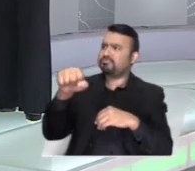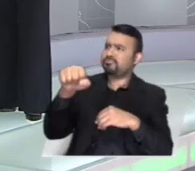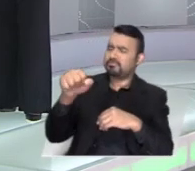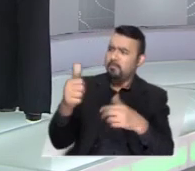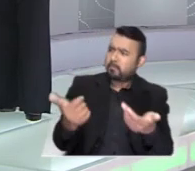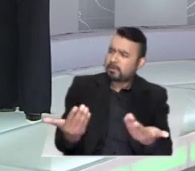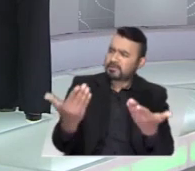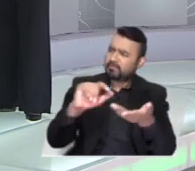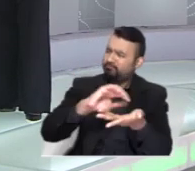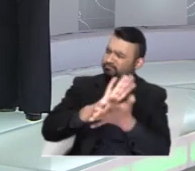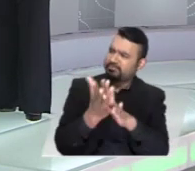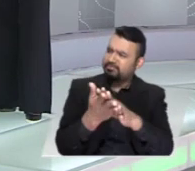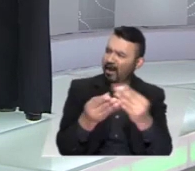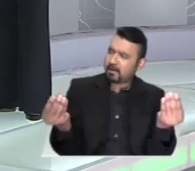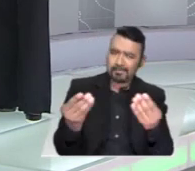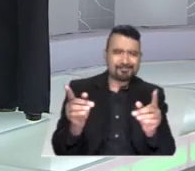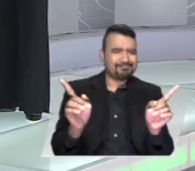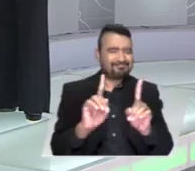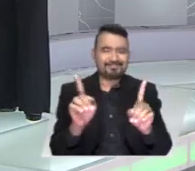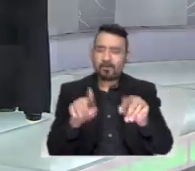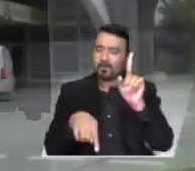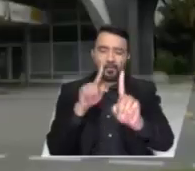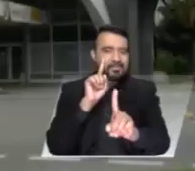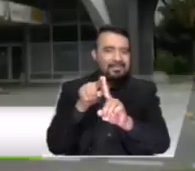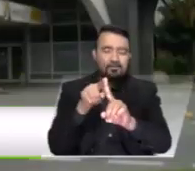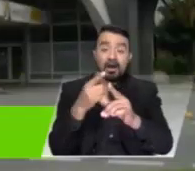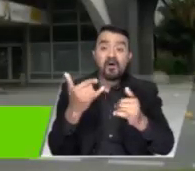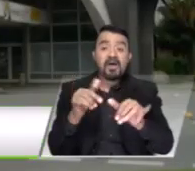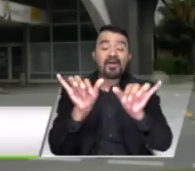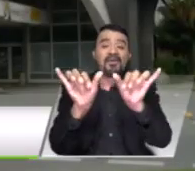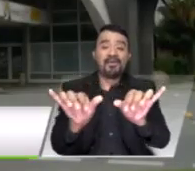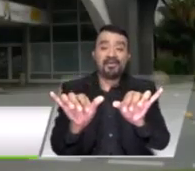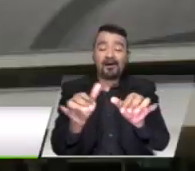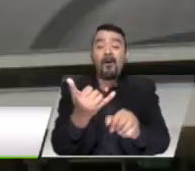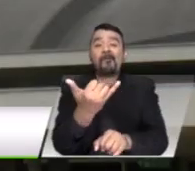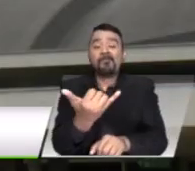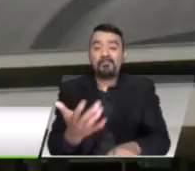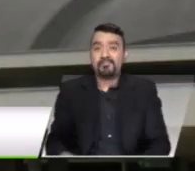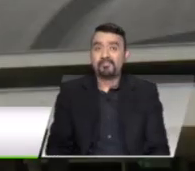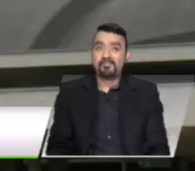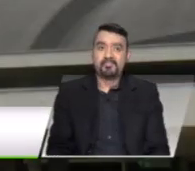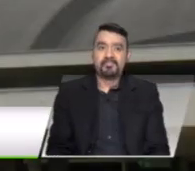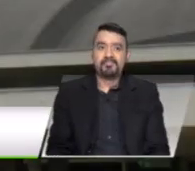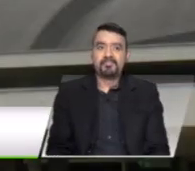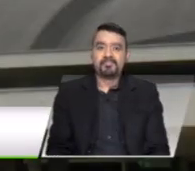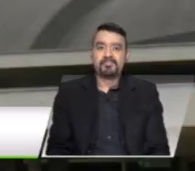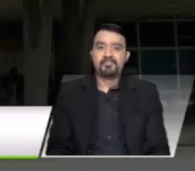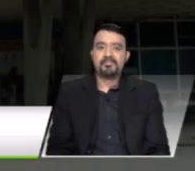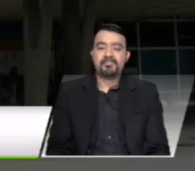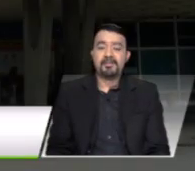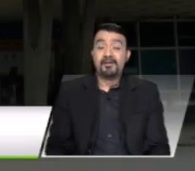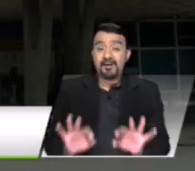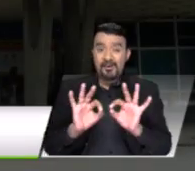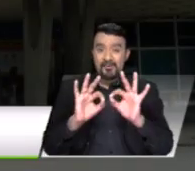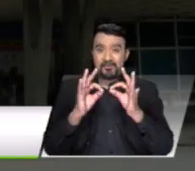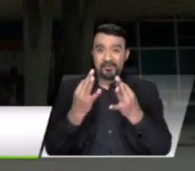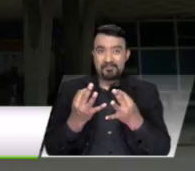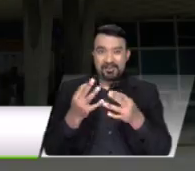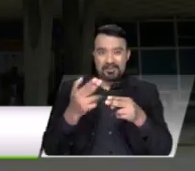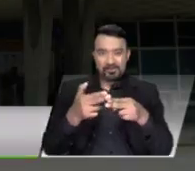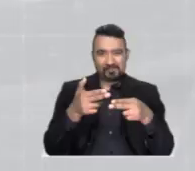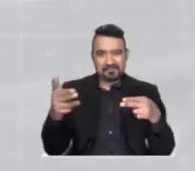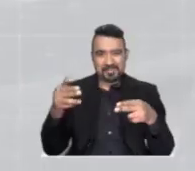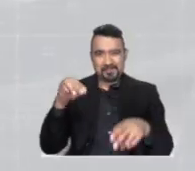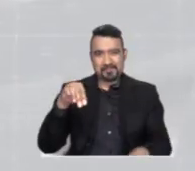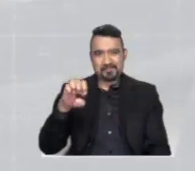hoy no es posible cerrar la terminal. Para la familia Mejía, el Olaya Herrera está lleno de